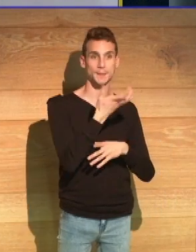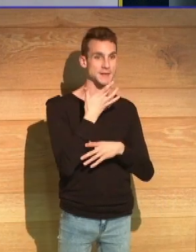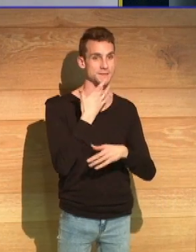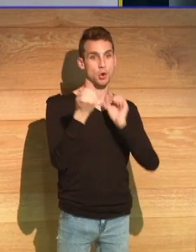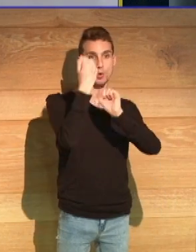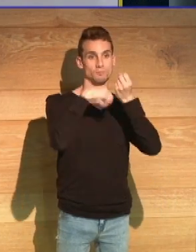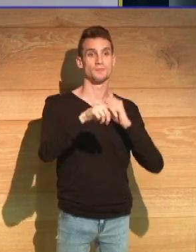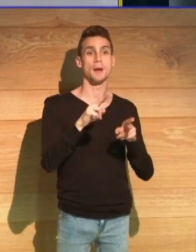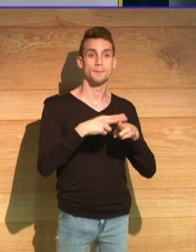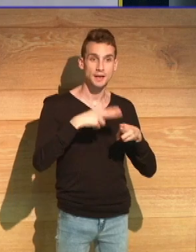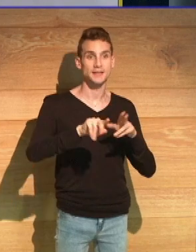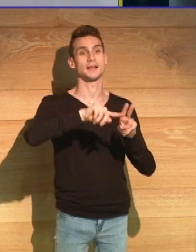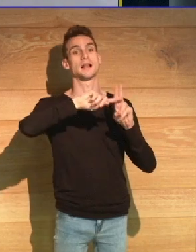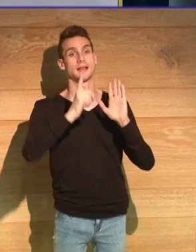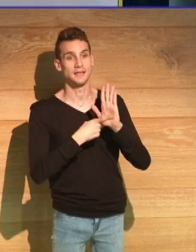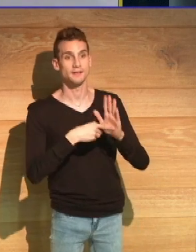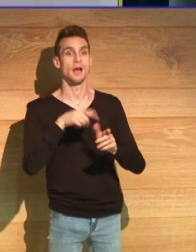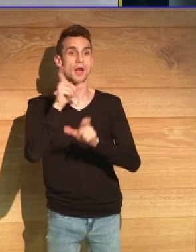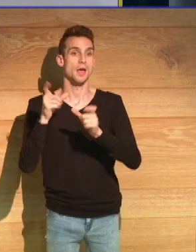conductas políticas, legislativas y ciudadanas.